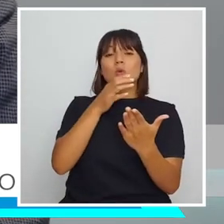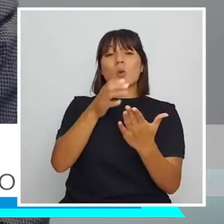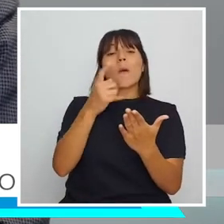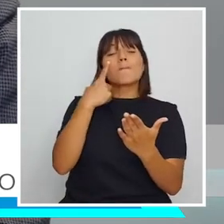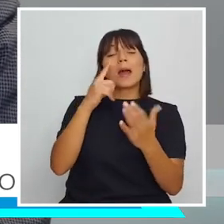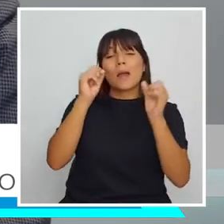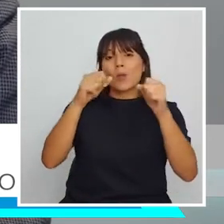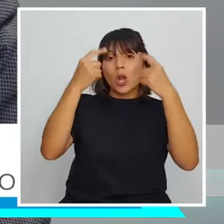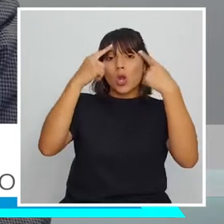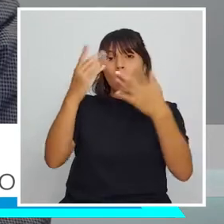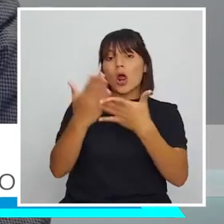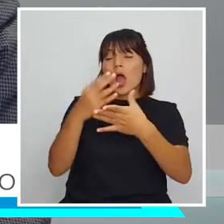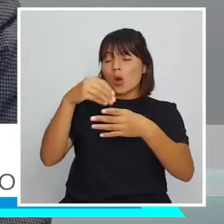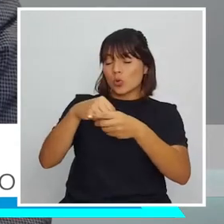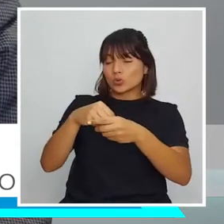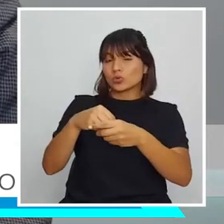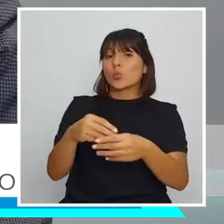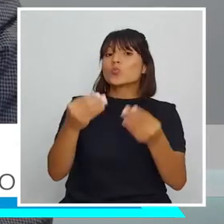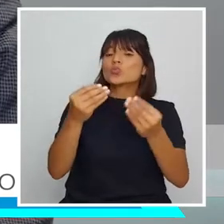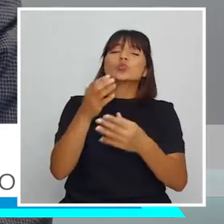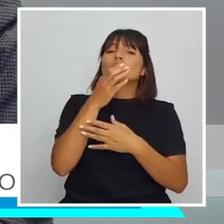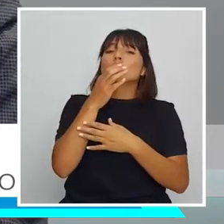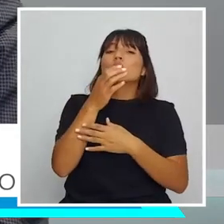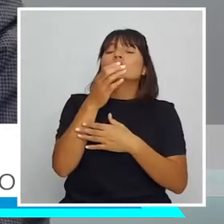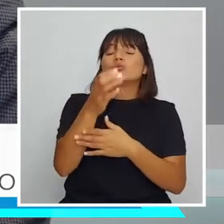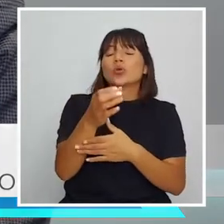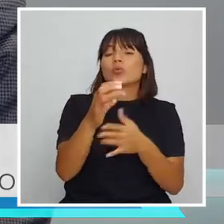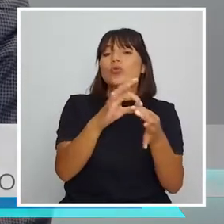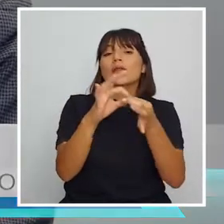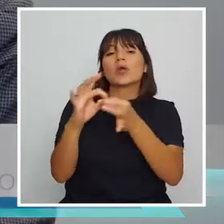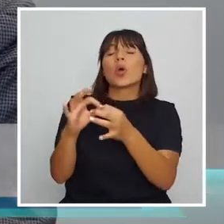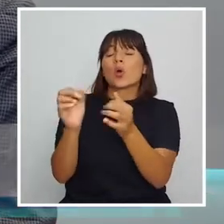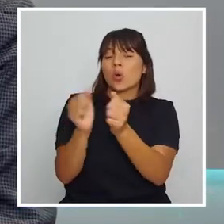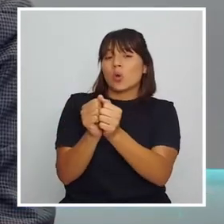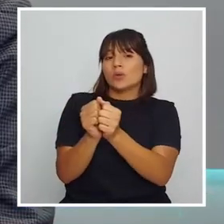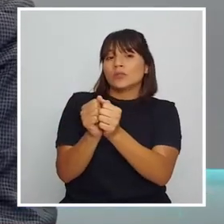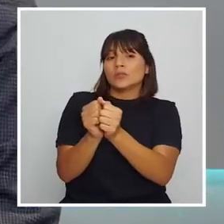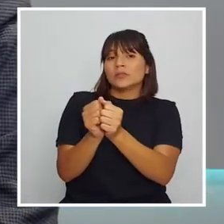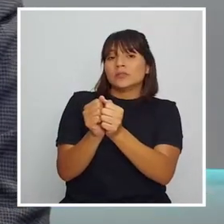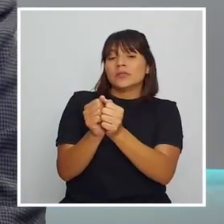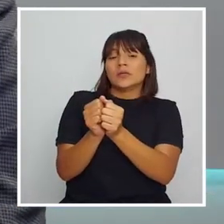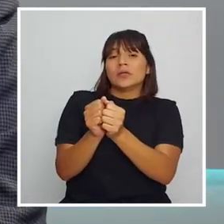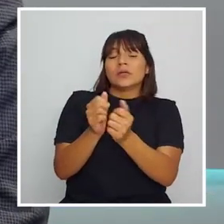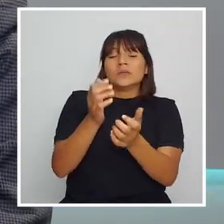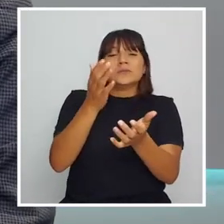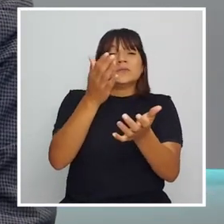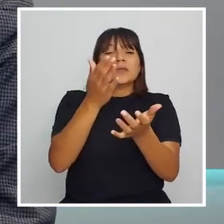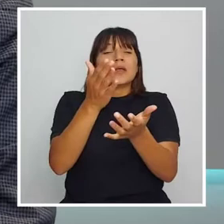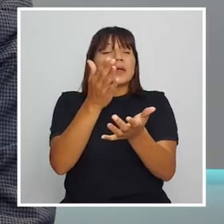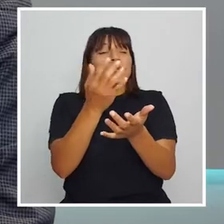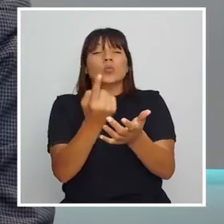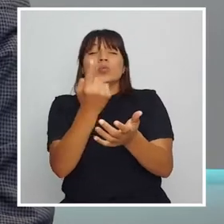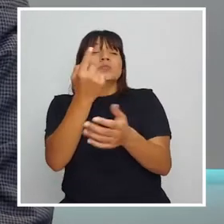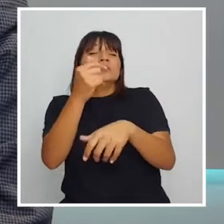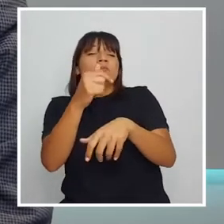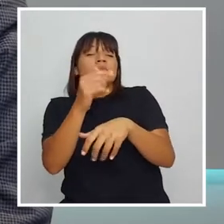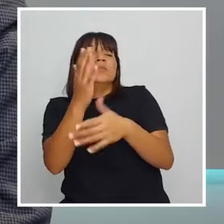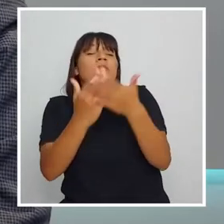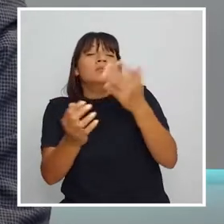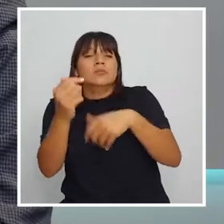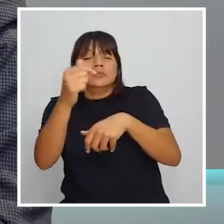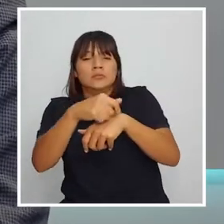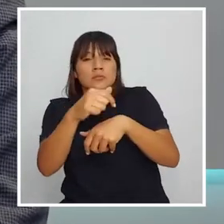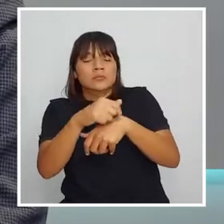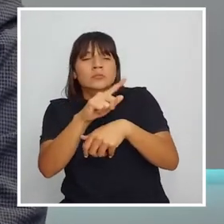ahorro y muchos de esos trucos apuntan, por ejemplo, dejar por lo menos un tiempo de